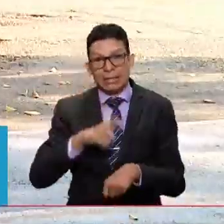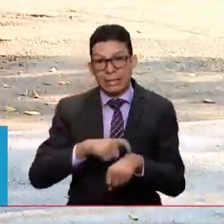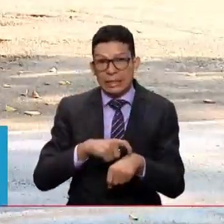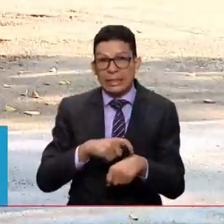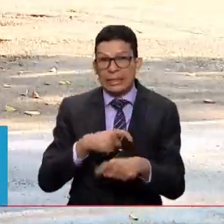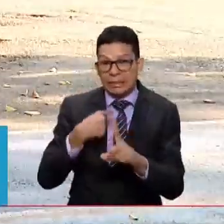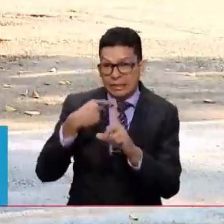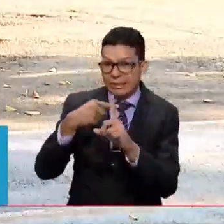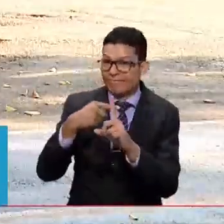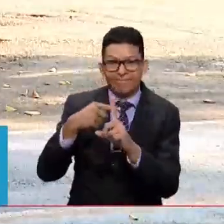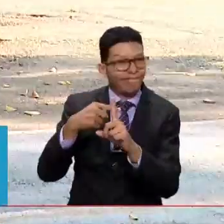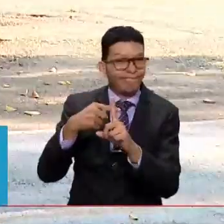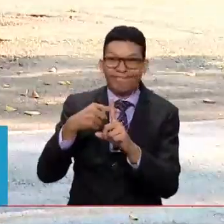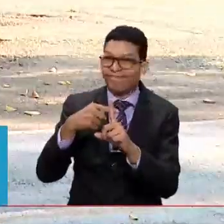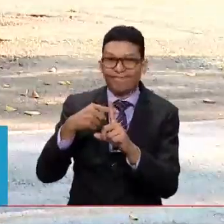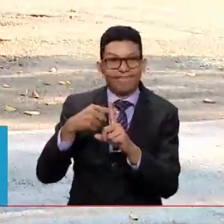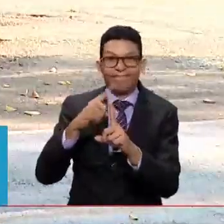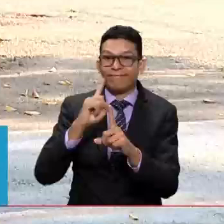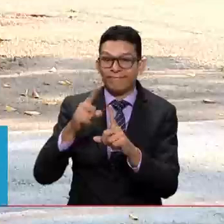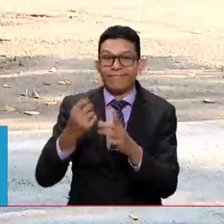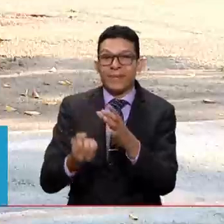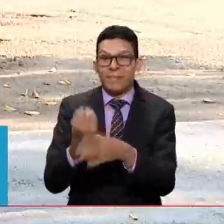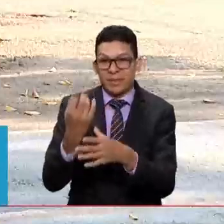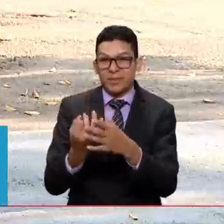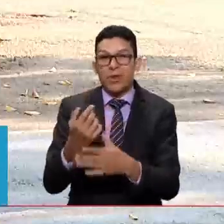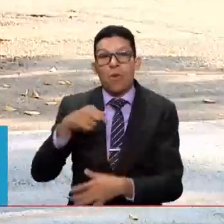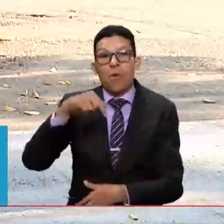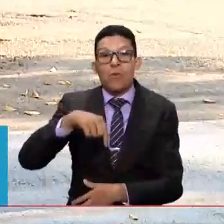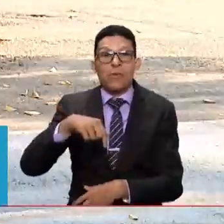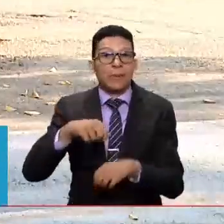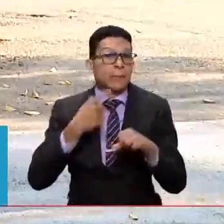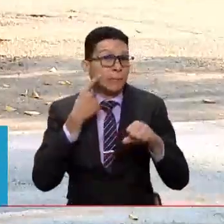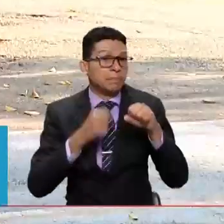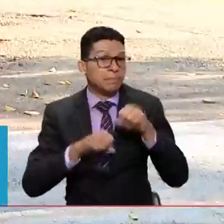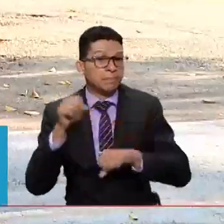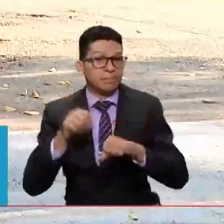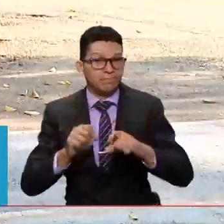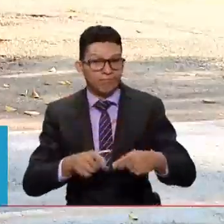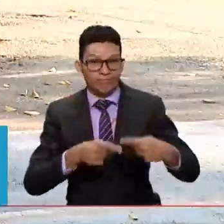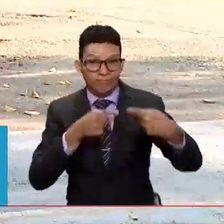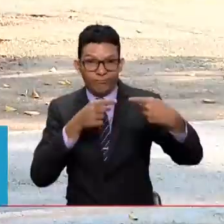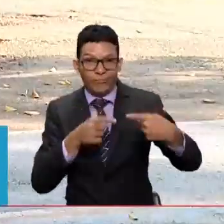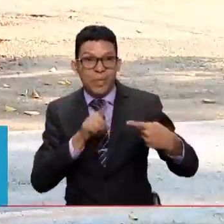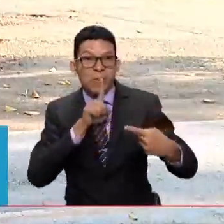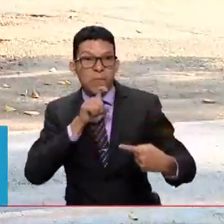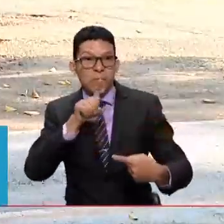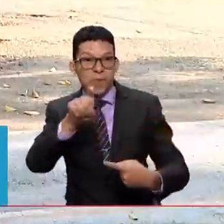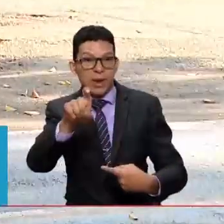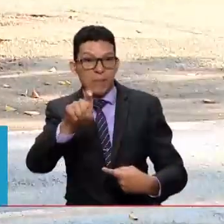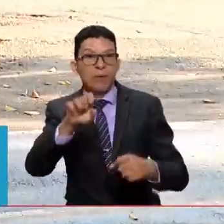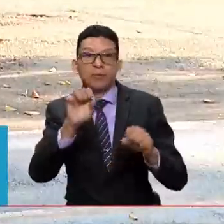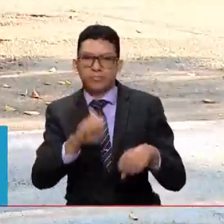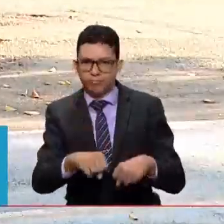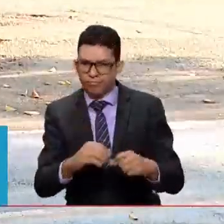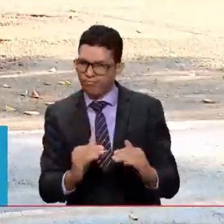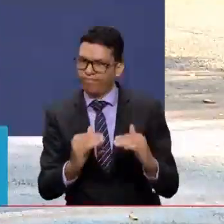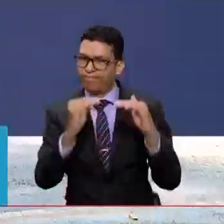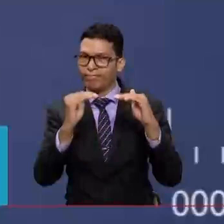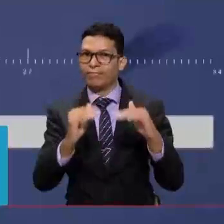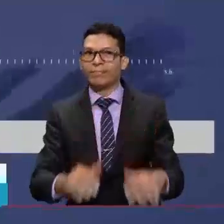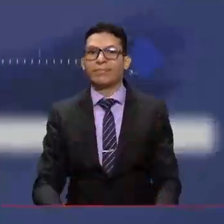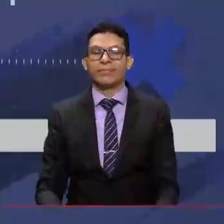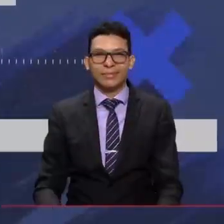es positivo para el equipo del Deportivo Pasto, que hoy tiene la oportunidad, en un partido muy importante frente al Bucaramanga, de realzar su imagen.